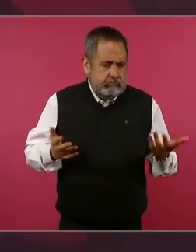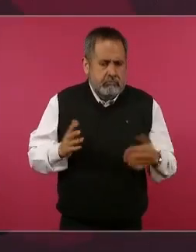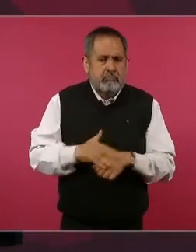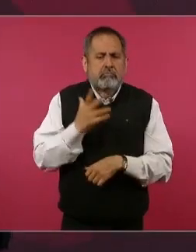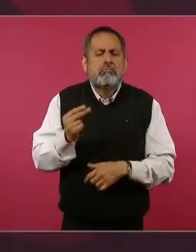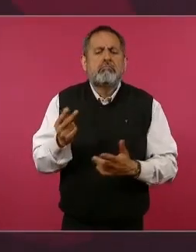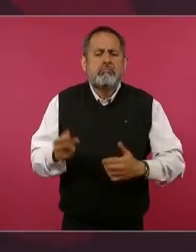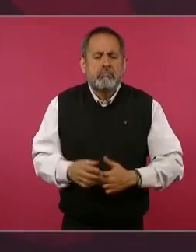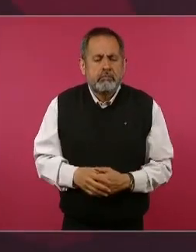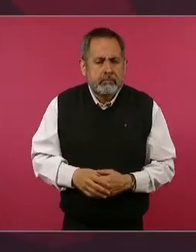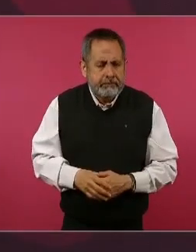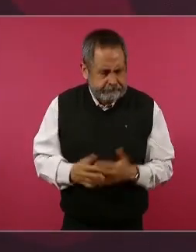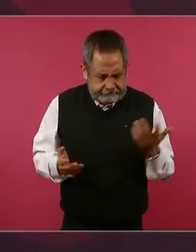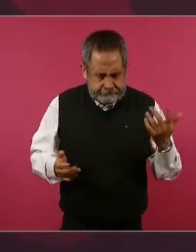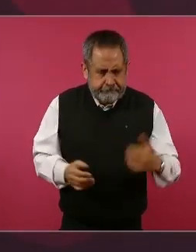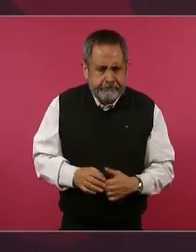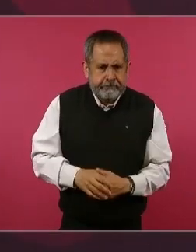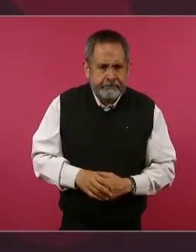sea,